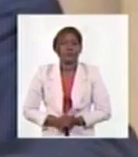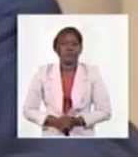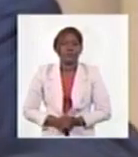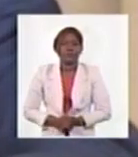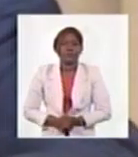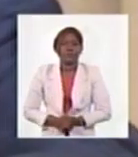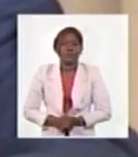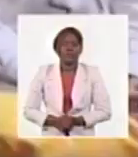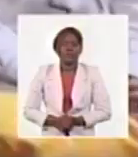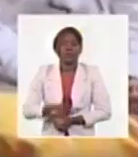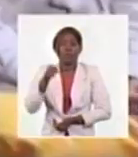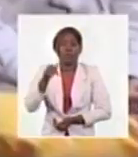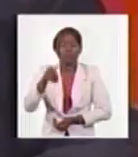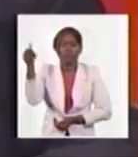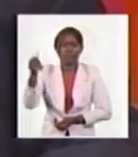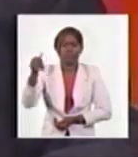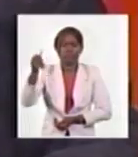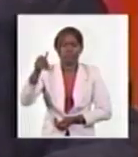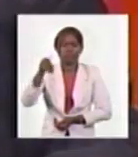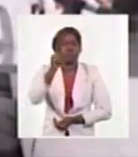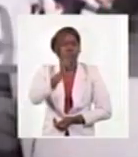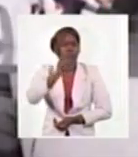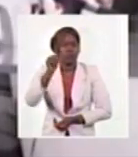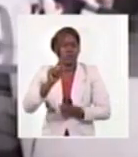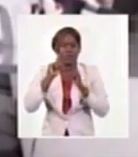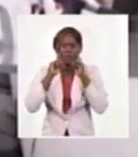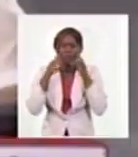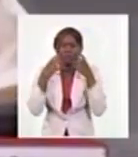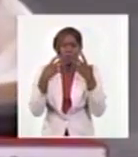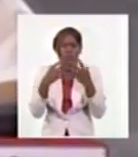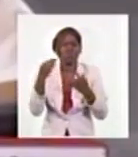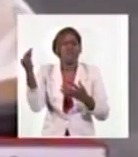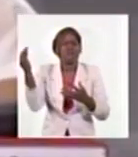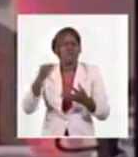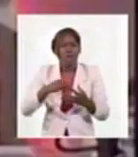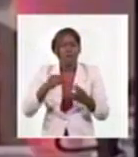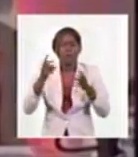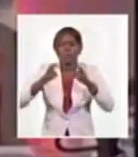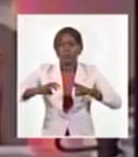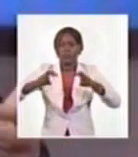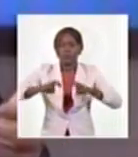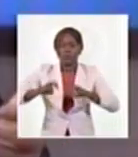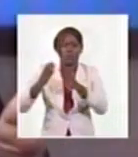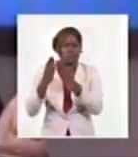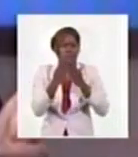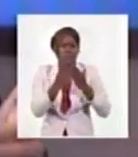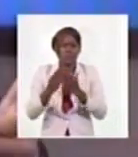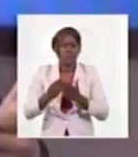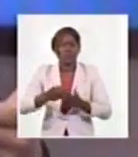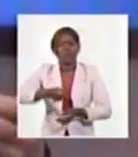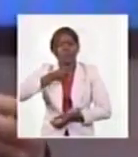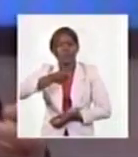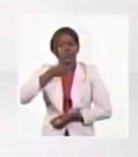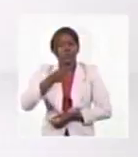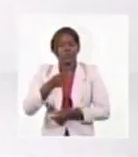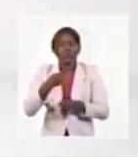Con el testimonio de los protagonistas y el análisis de reconocidos académicos, periodistas y otros